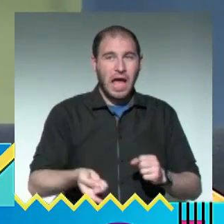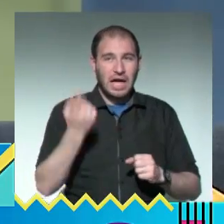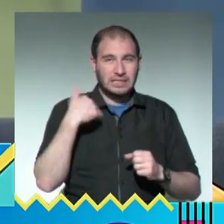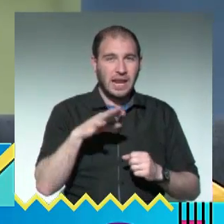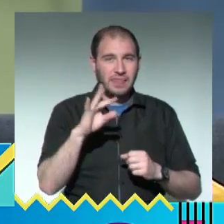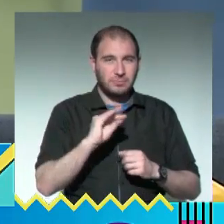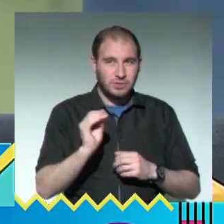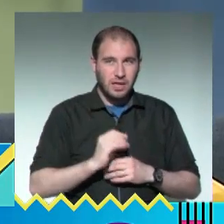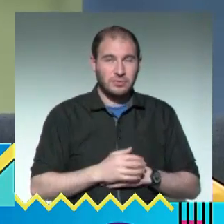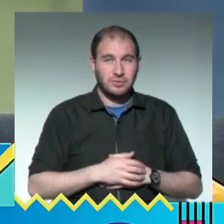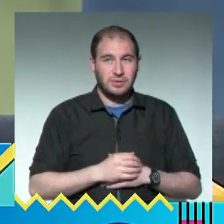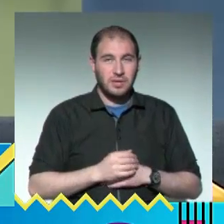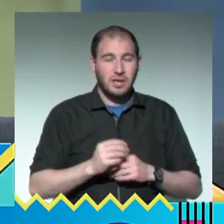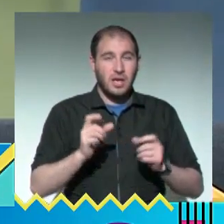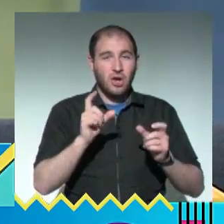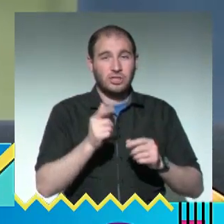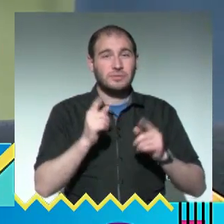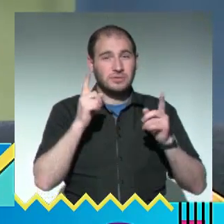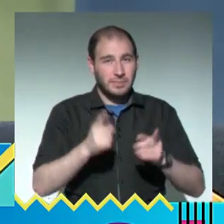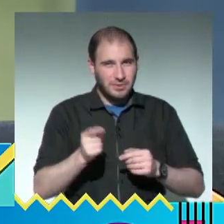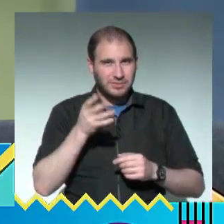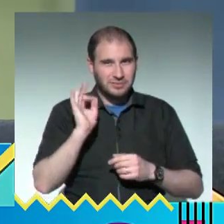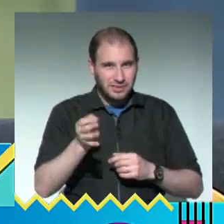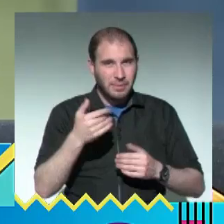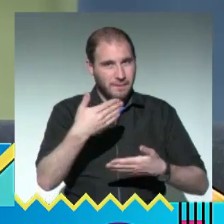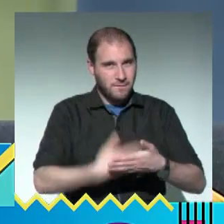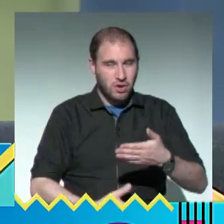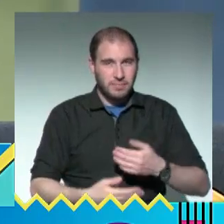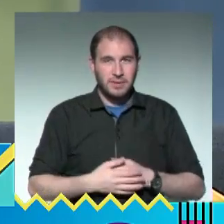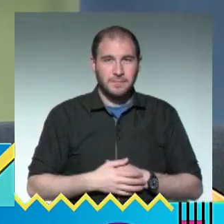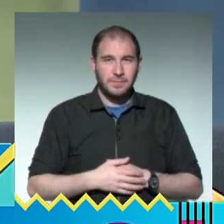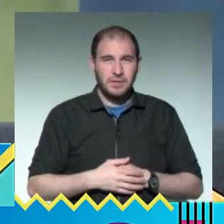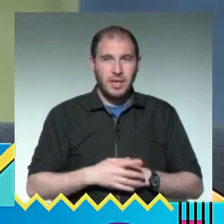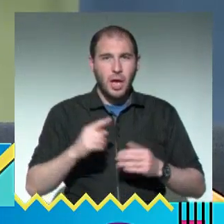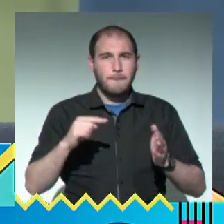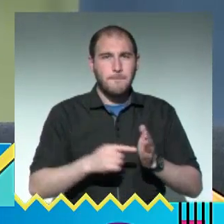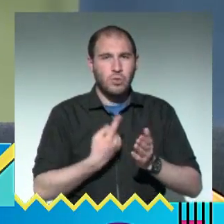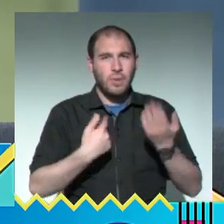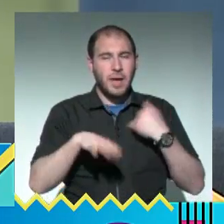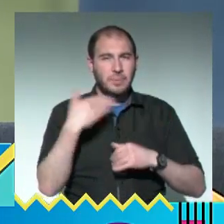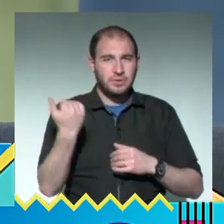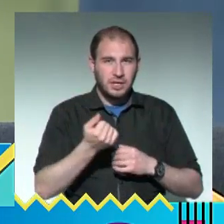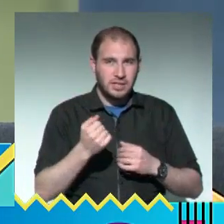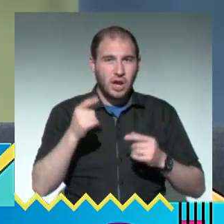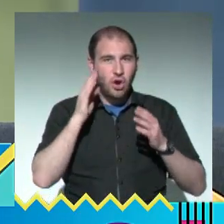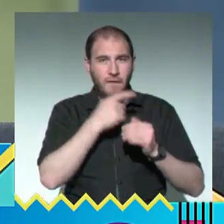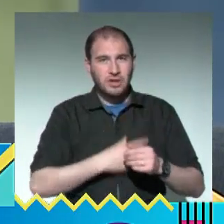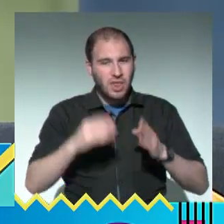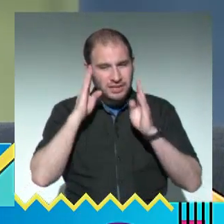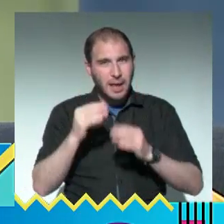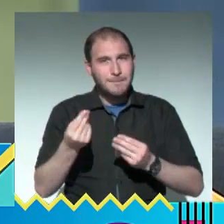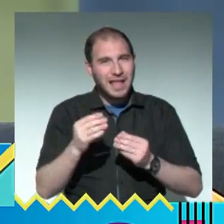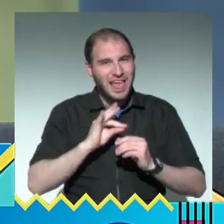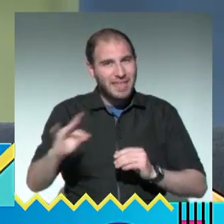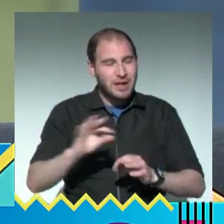de Diputados, y uno de los conceptos que también lo vimos en el informe es uno de los puntos centrales en los que se centró el Gobierno Nacional, el